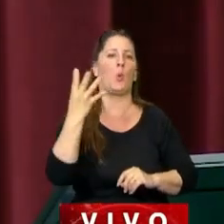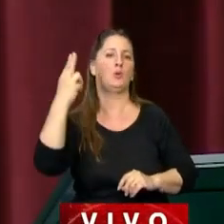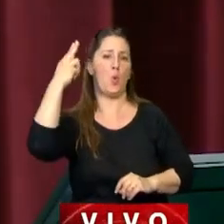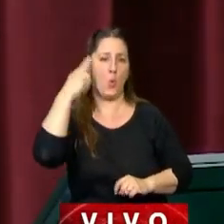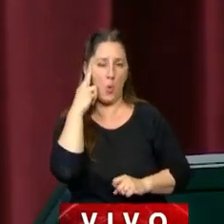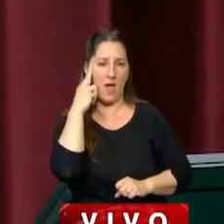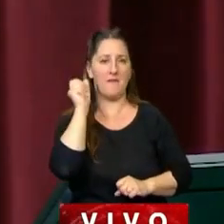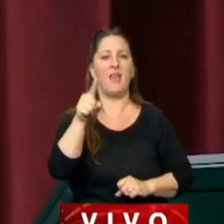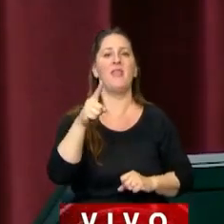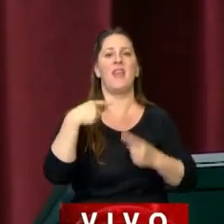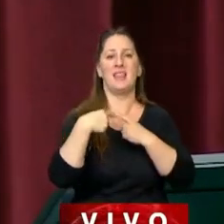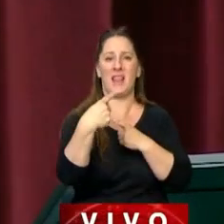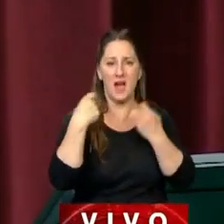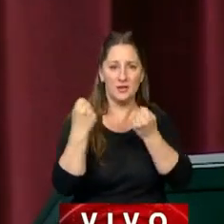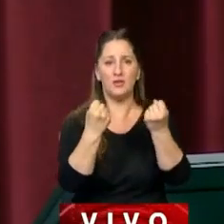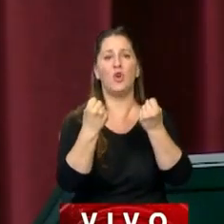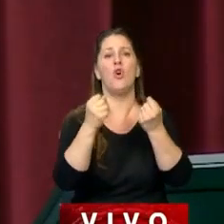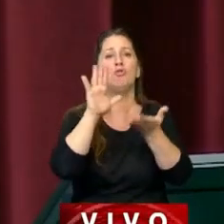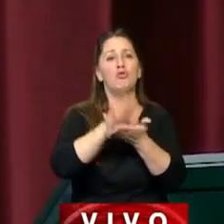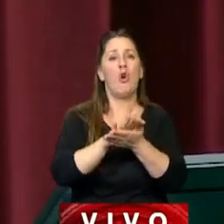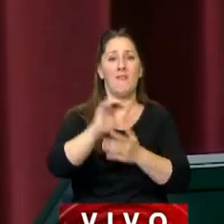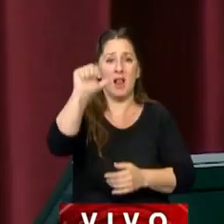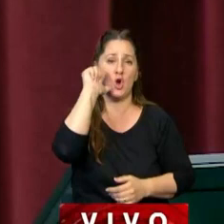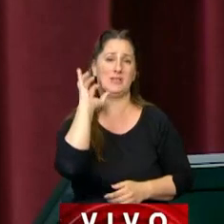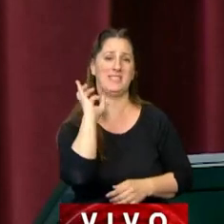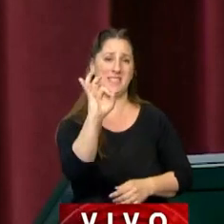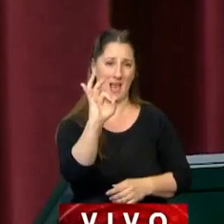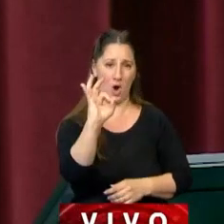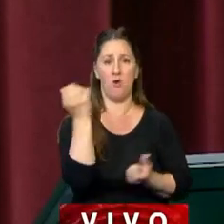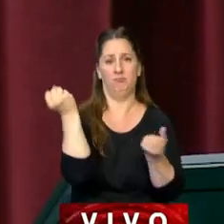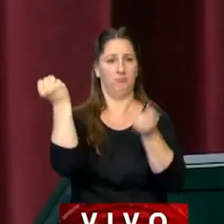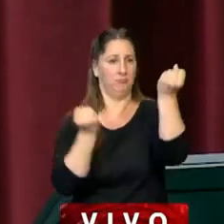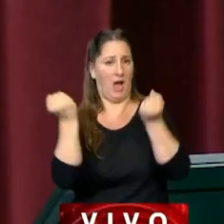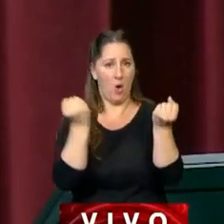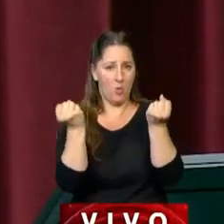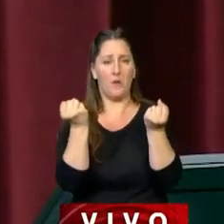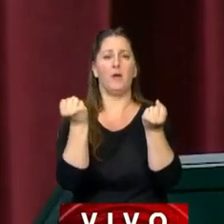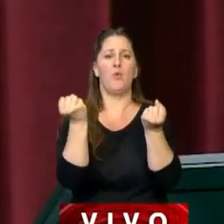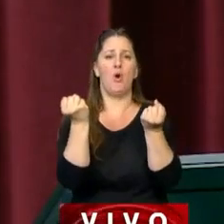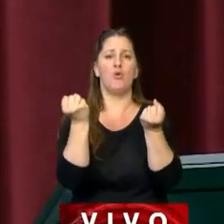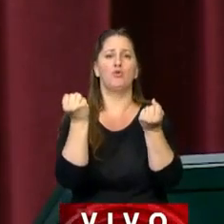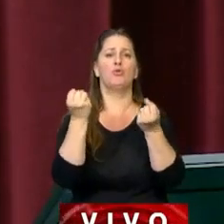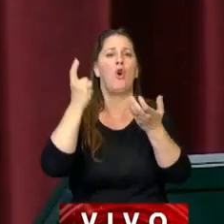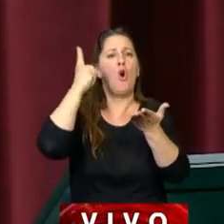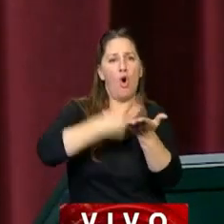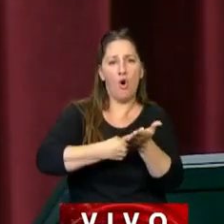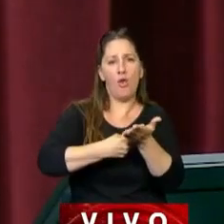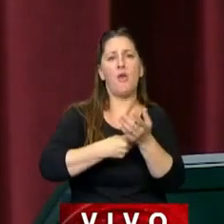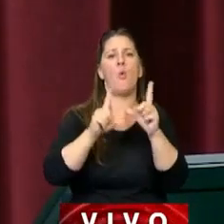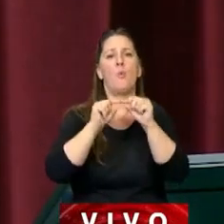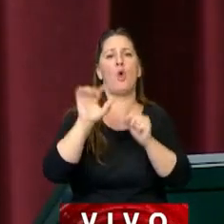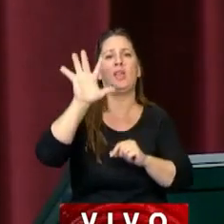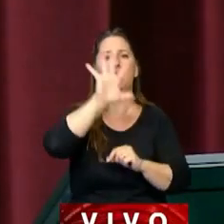24.449 de tránsito sobre alcoholemia cero para la conducción de vehículos, orden del día